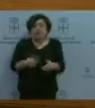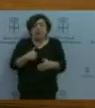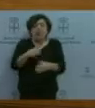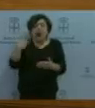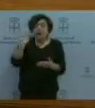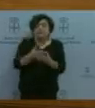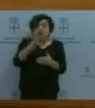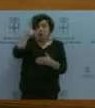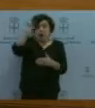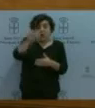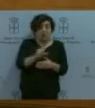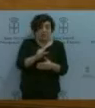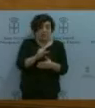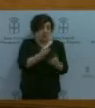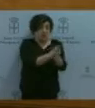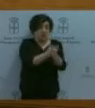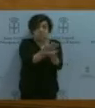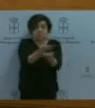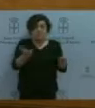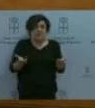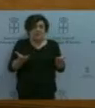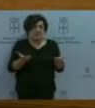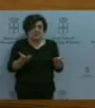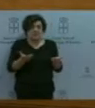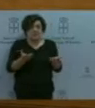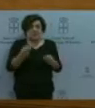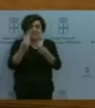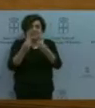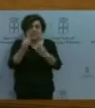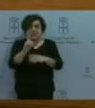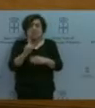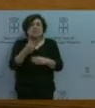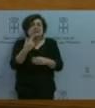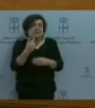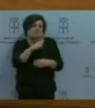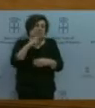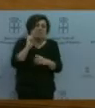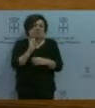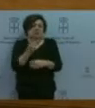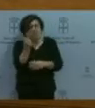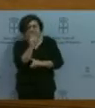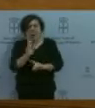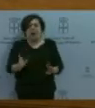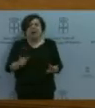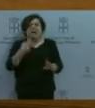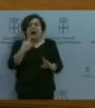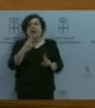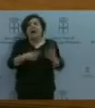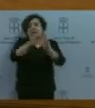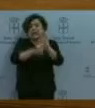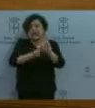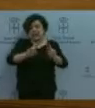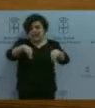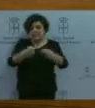intentando quitar valor a lo que recoge esta modificación del reglamento de la Cámara. Miren, ustedes ahora podrán decir que esta no es nada,